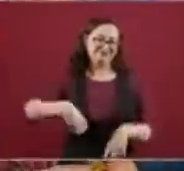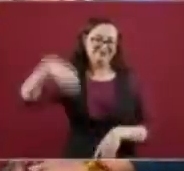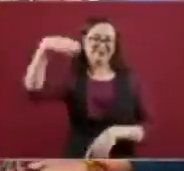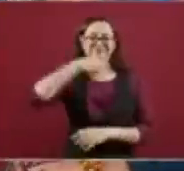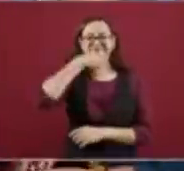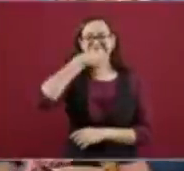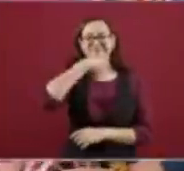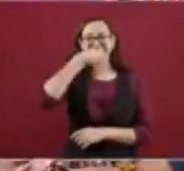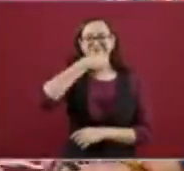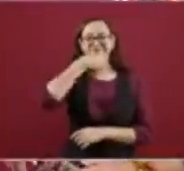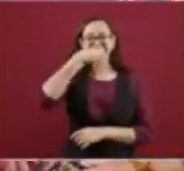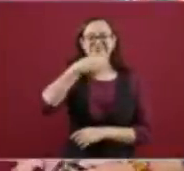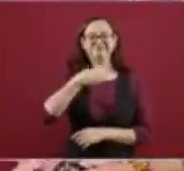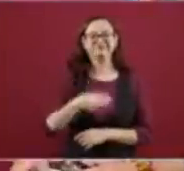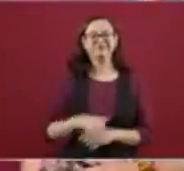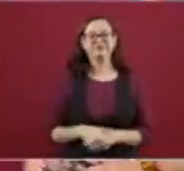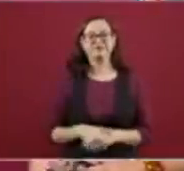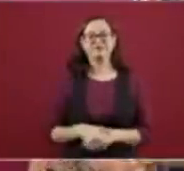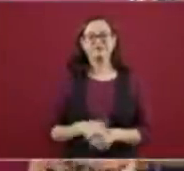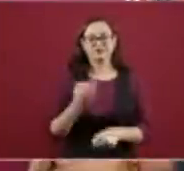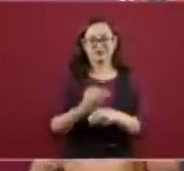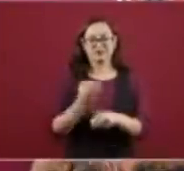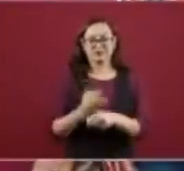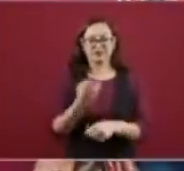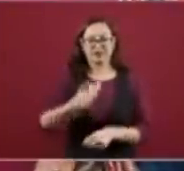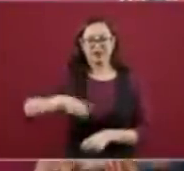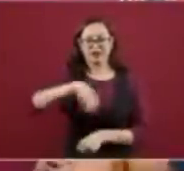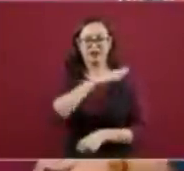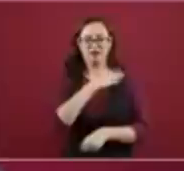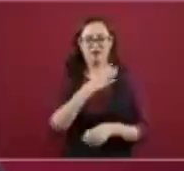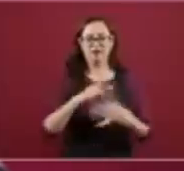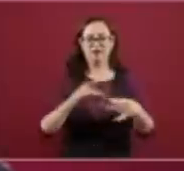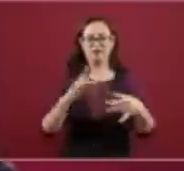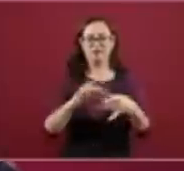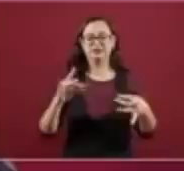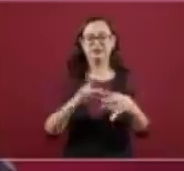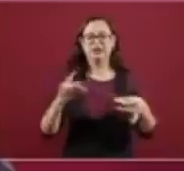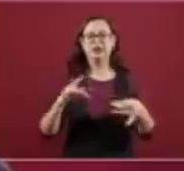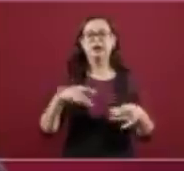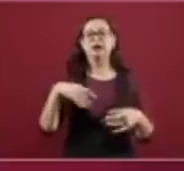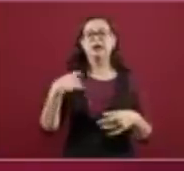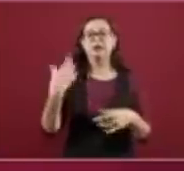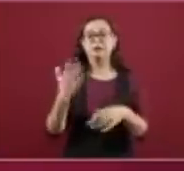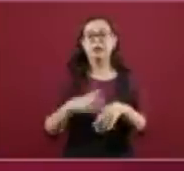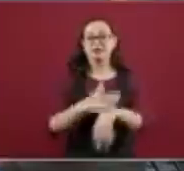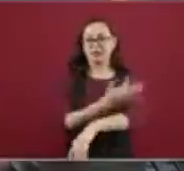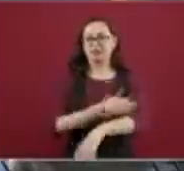y Claudia va a informar sobre este tema, va a haber una conferencia de prensa.